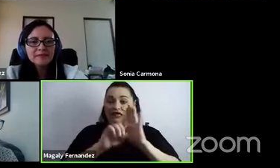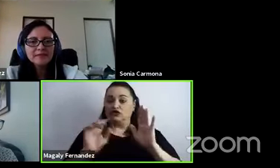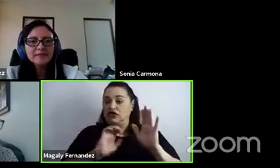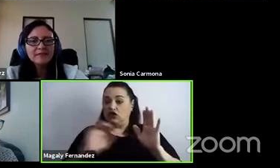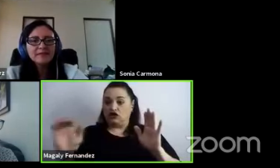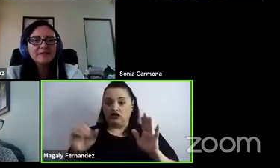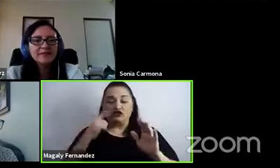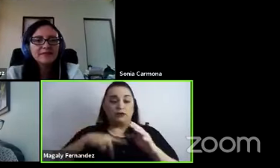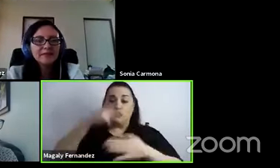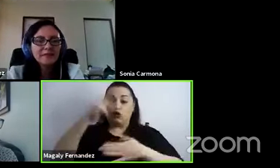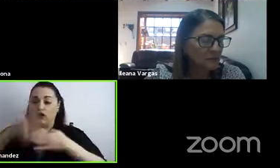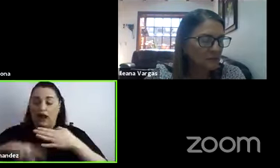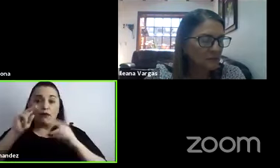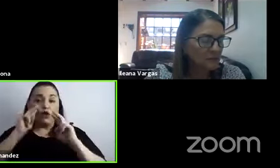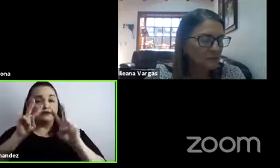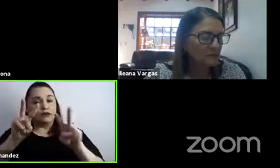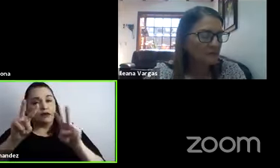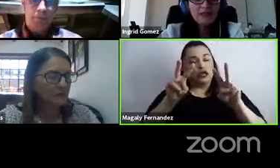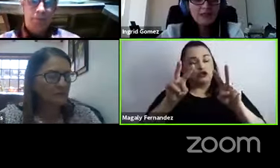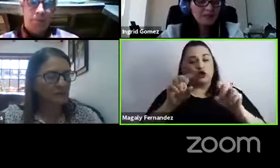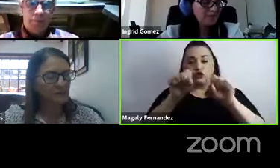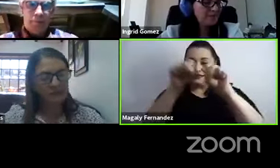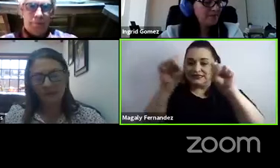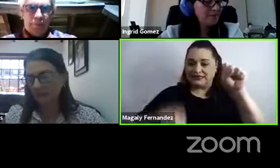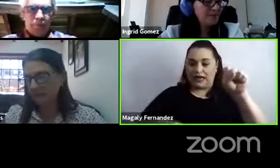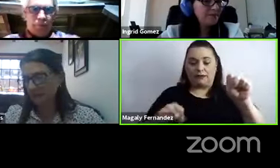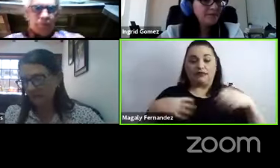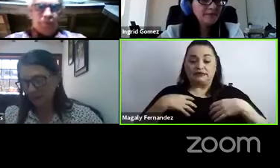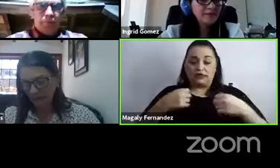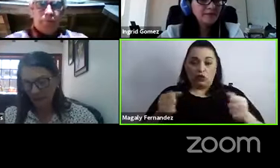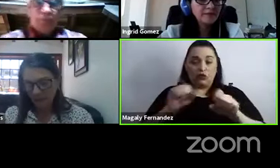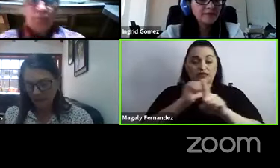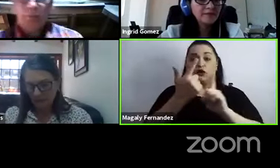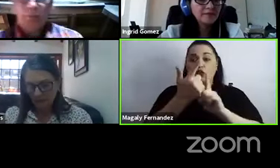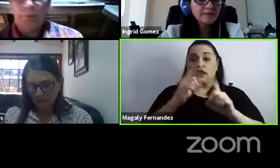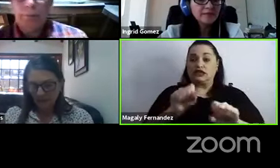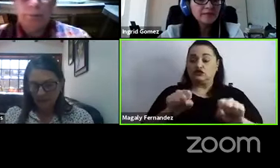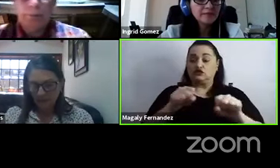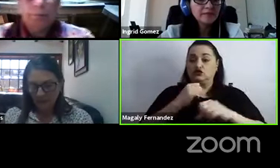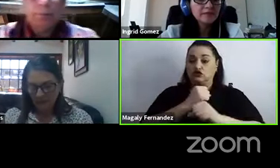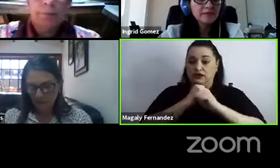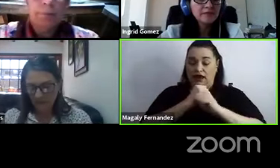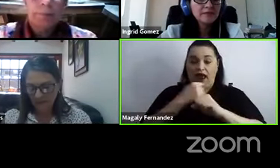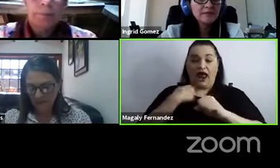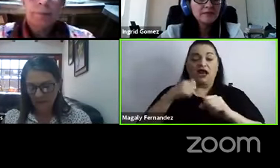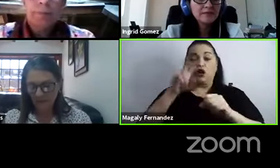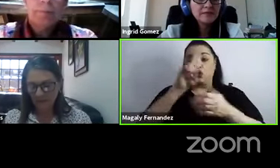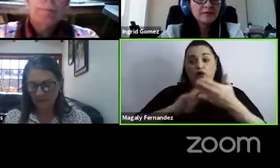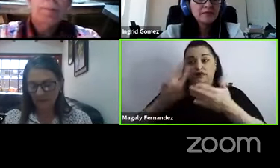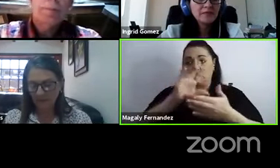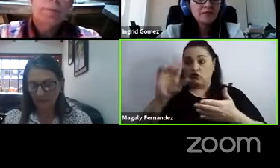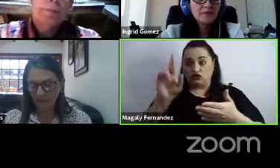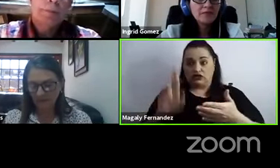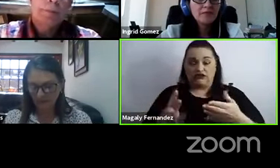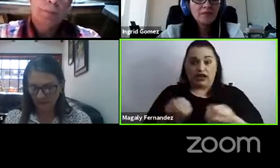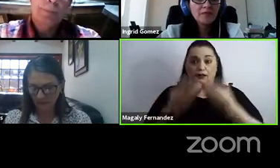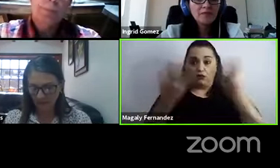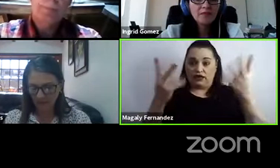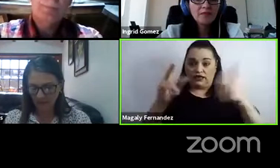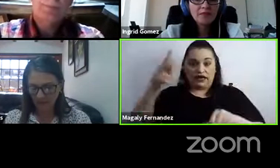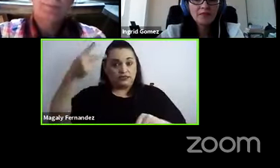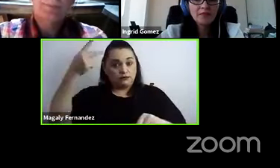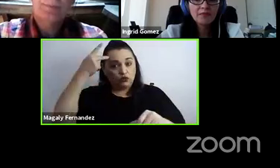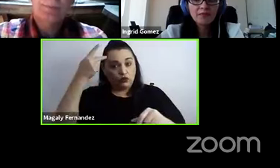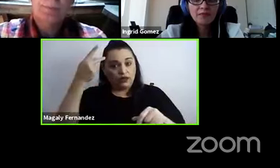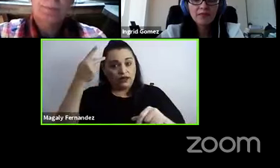del programa Observatorio de los Sistemas de Salud y Seguridad Social PROIS UCR y del programa de investigación en políticas públicas